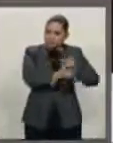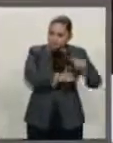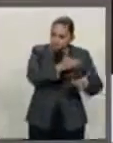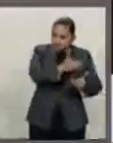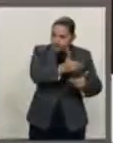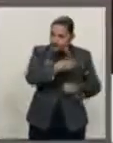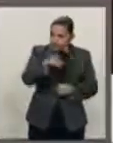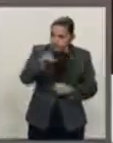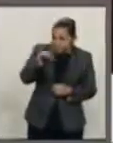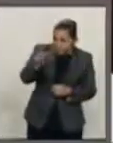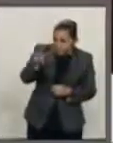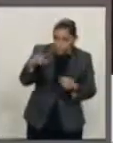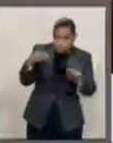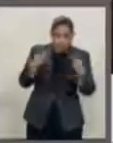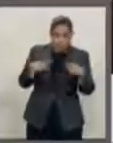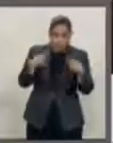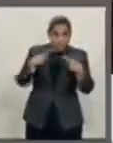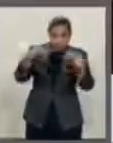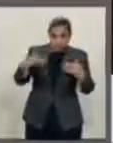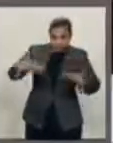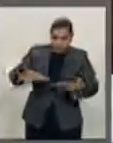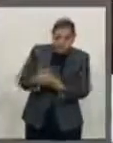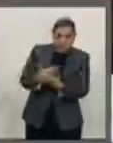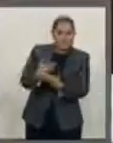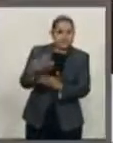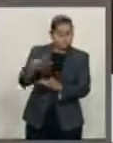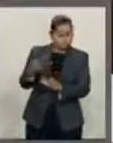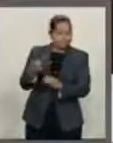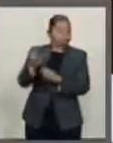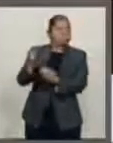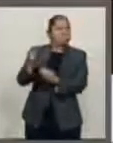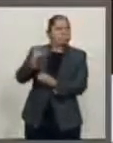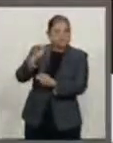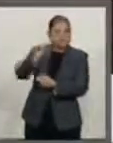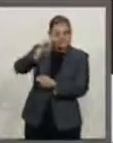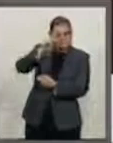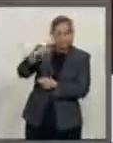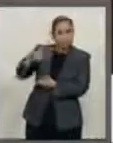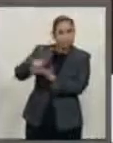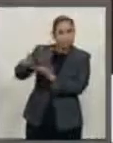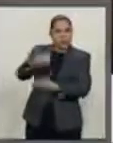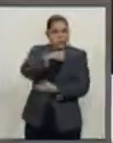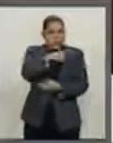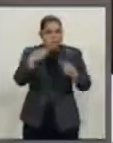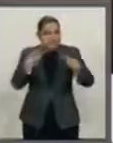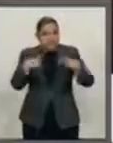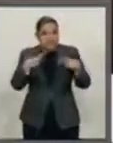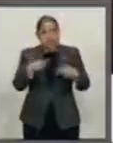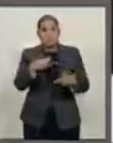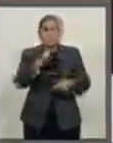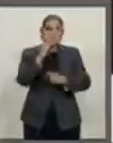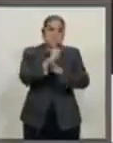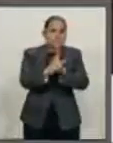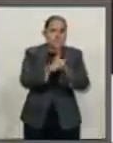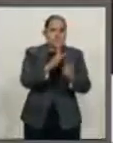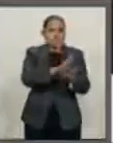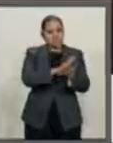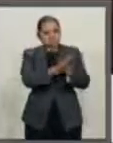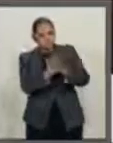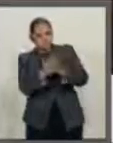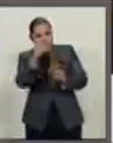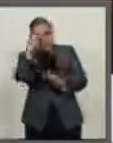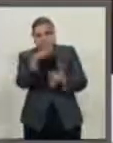los naturalizados en una total desventaja. Ante estas violaciones a los derechos,